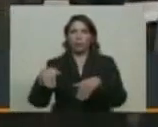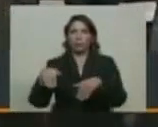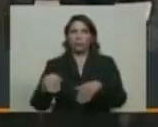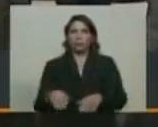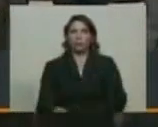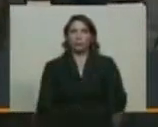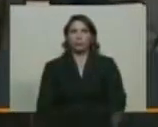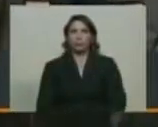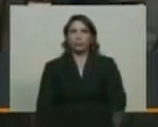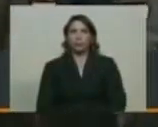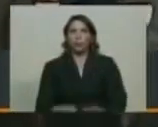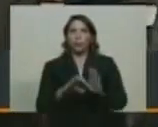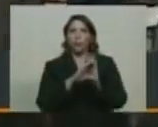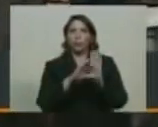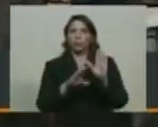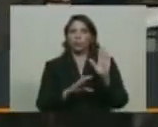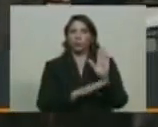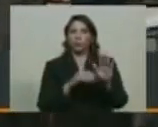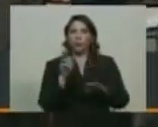Constitucional de la Patria,